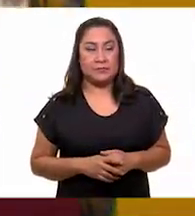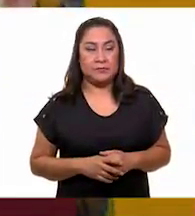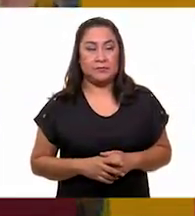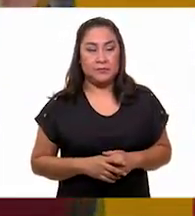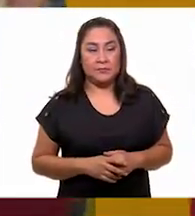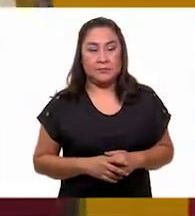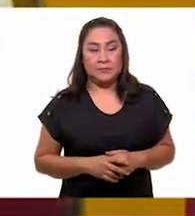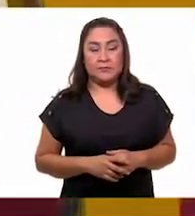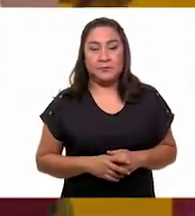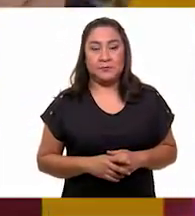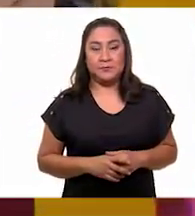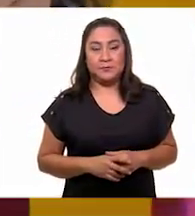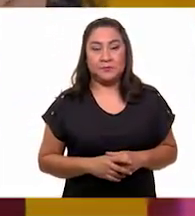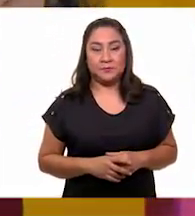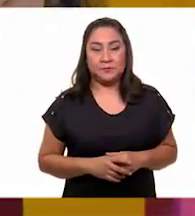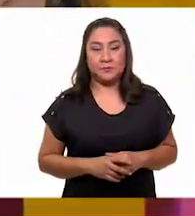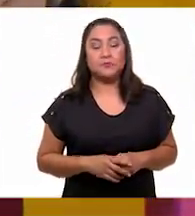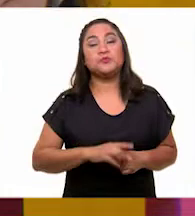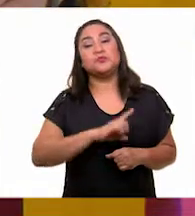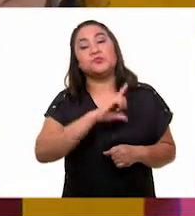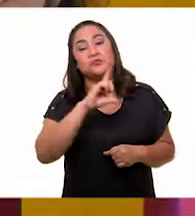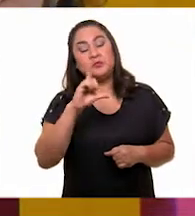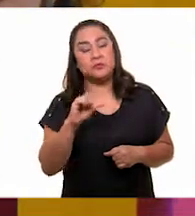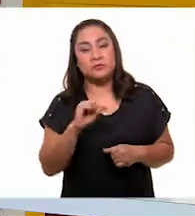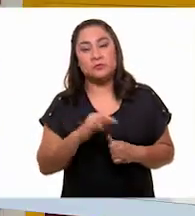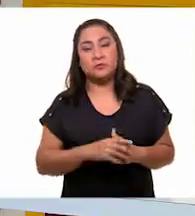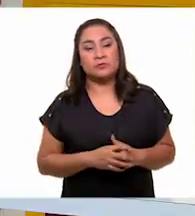recipiente. Bien. Y voy con el último.